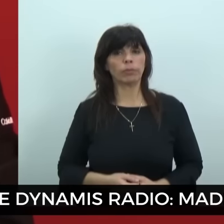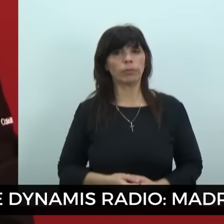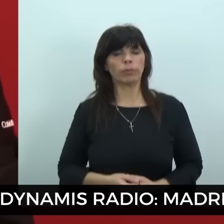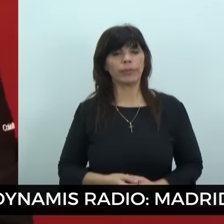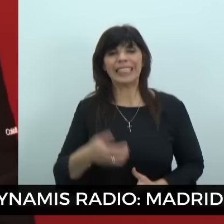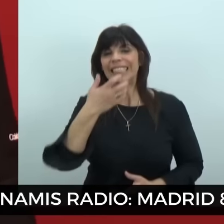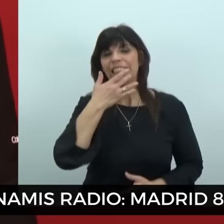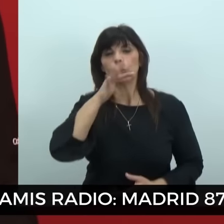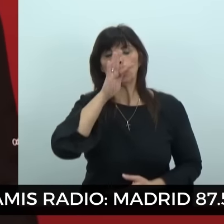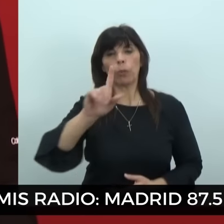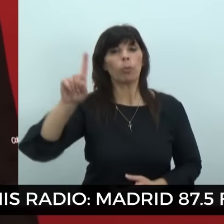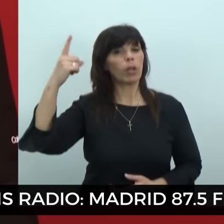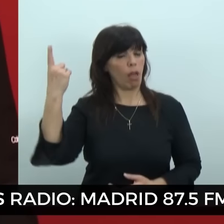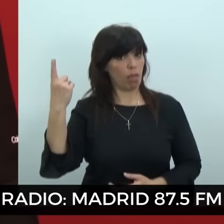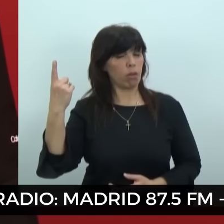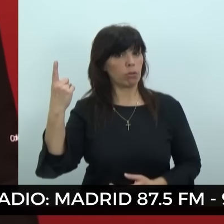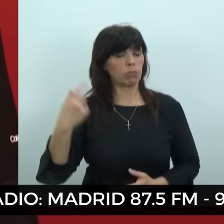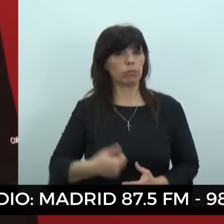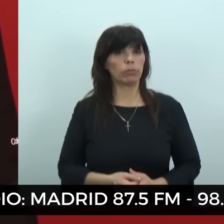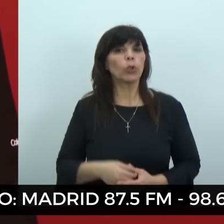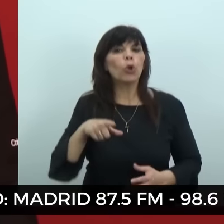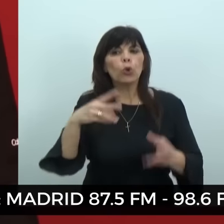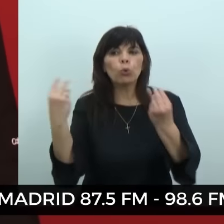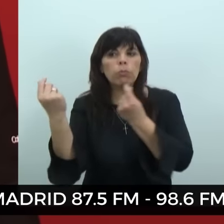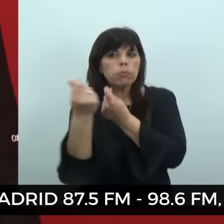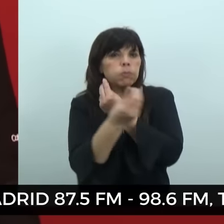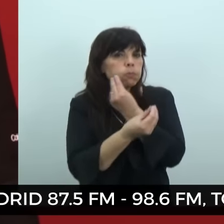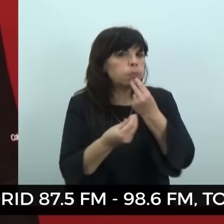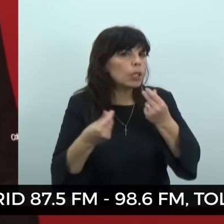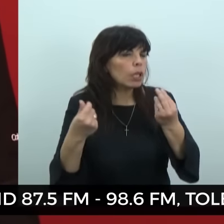Cuando tienes una promesa de Dios, tú percibes